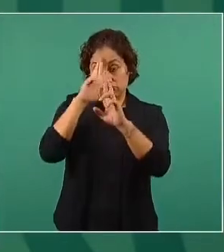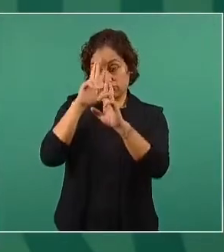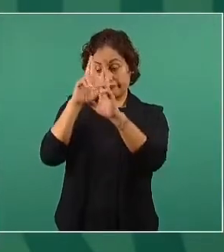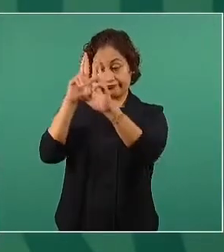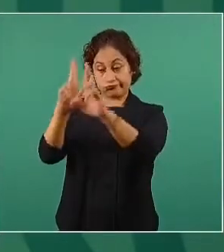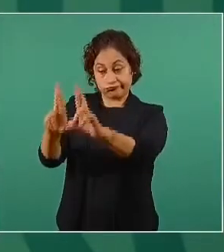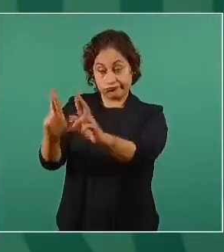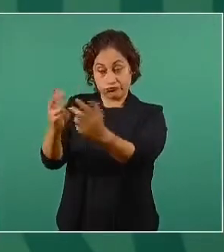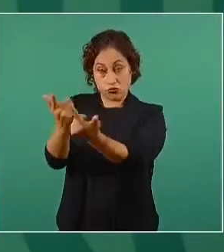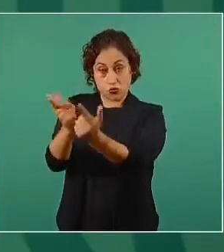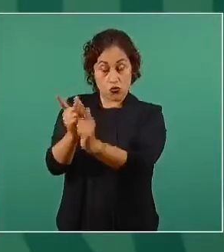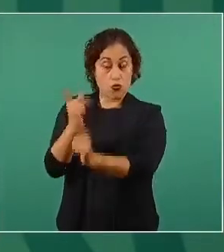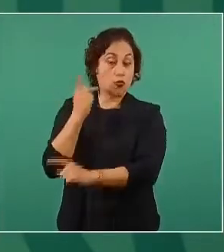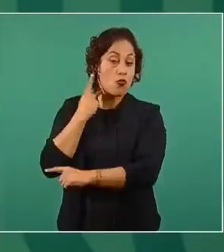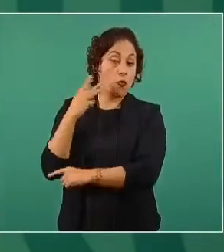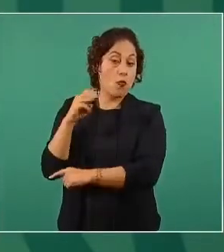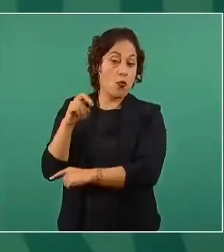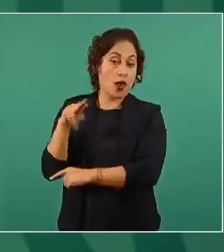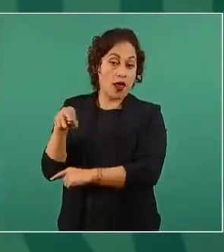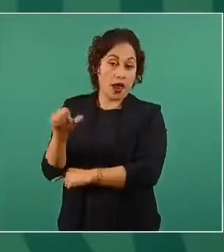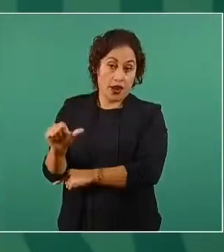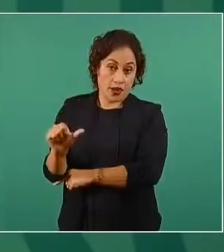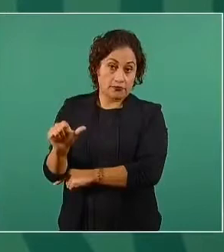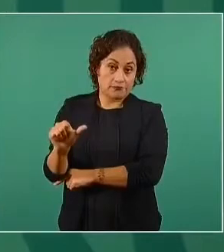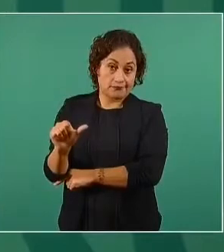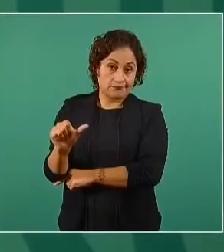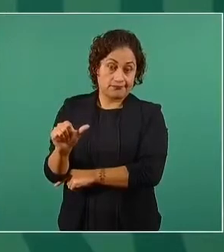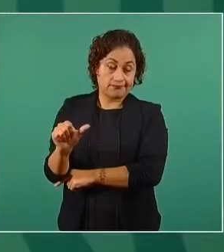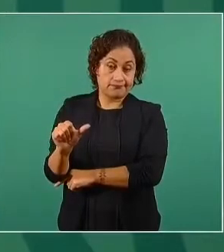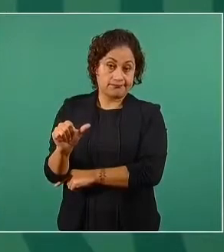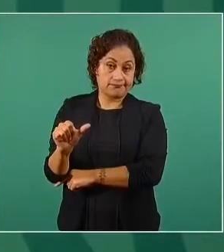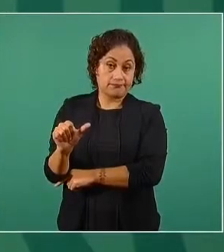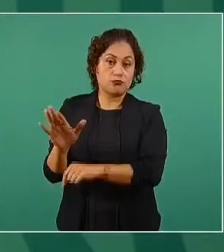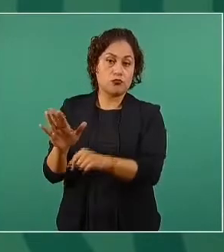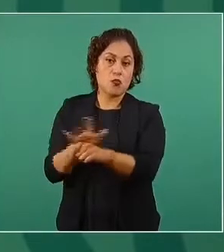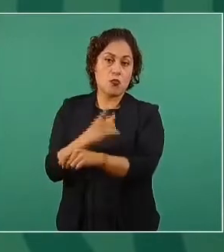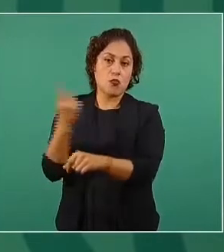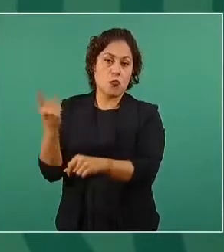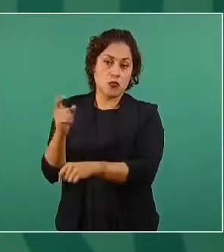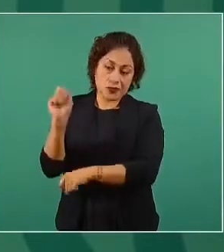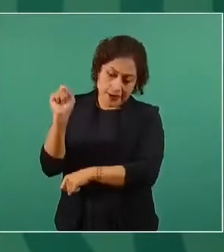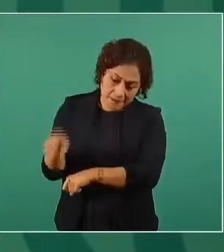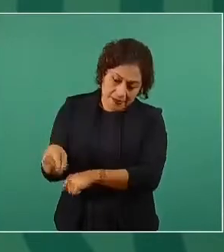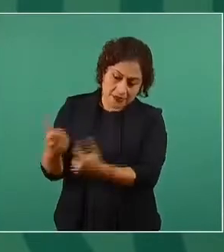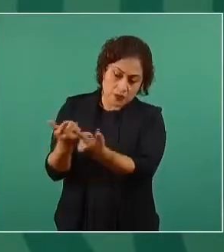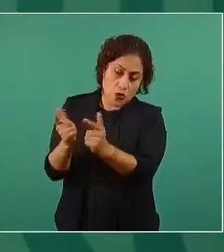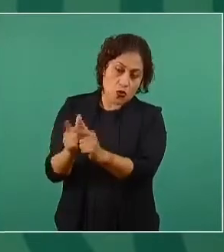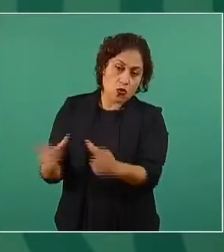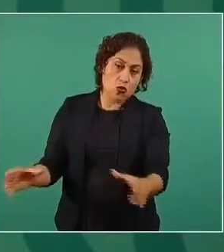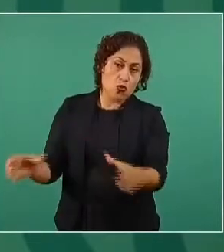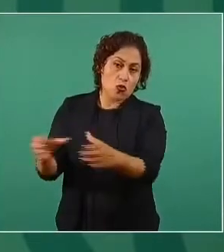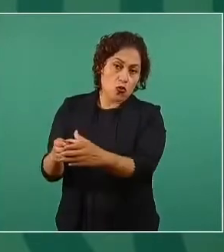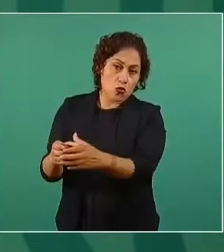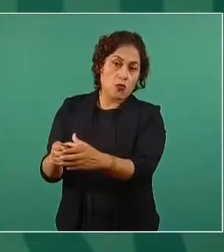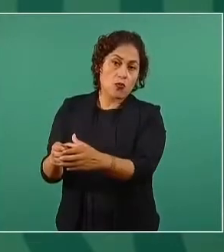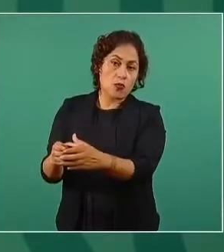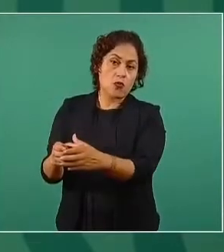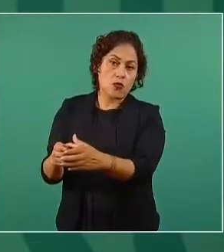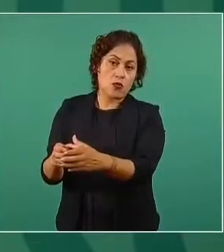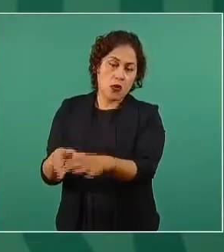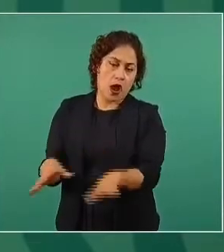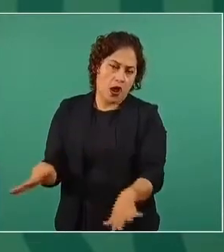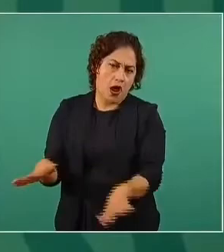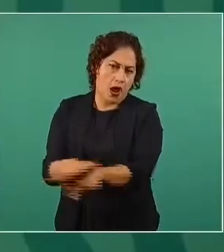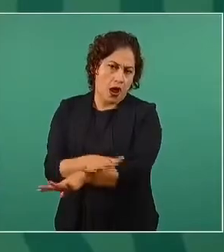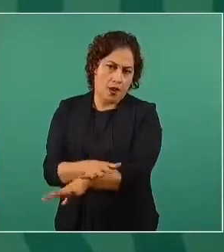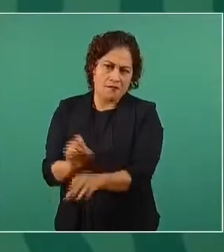Morena, porque también ya no es como antes, es de los cambios que